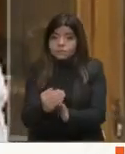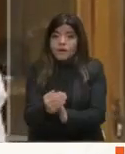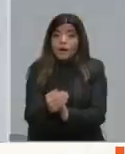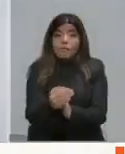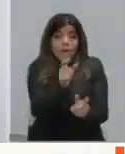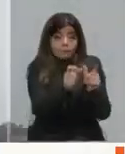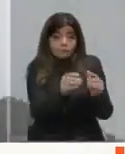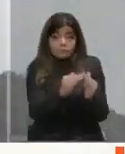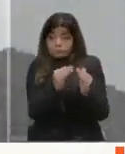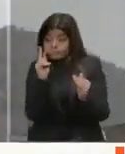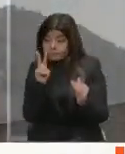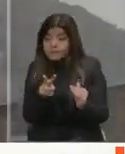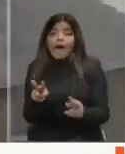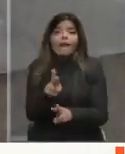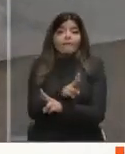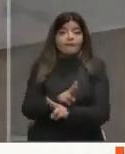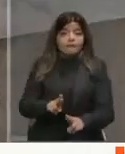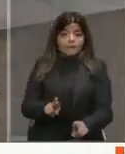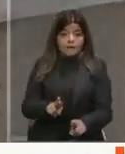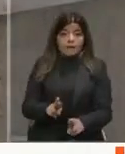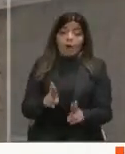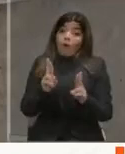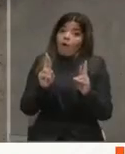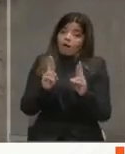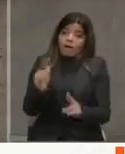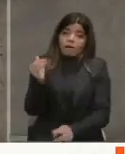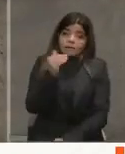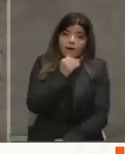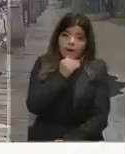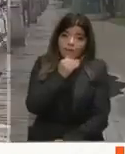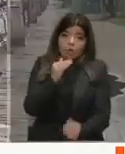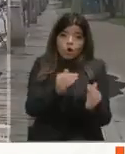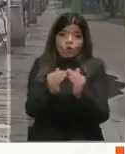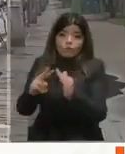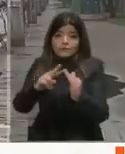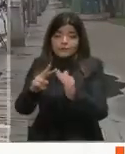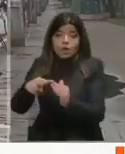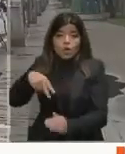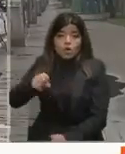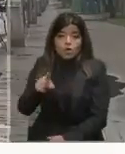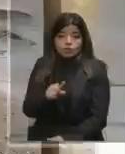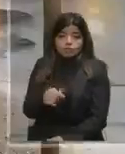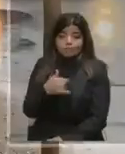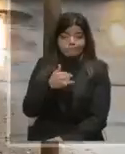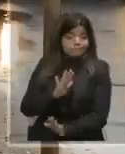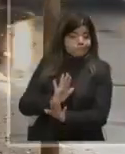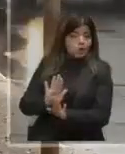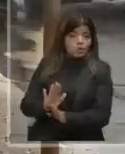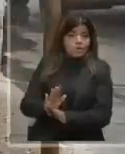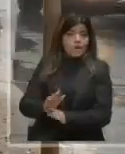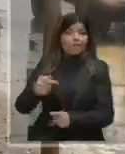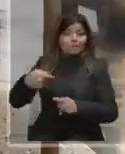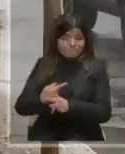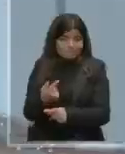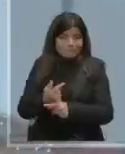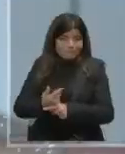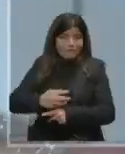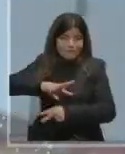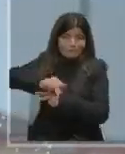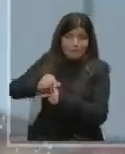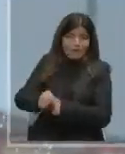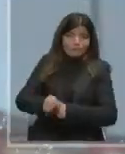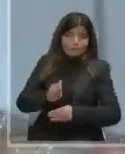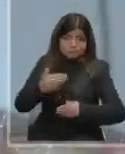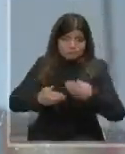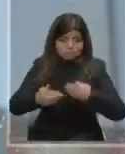tranquilidad a los vecinos. Ojalá sea rápido. Los vecinos de Faldeos de Nos no quieren que la delincuencia siga ganando terreno.